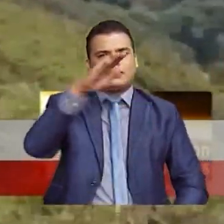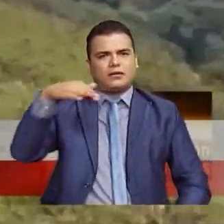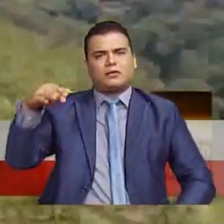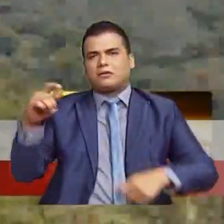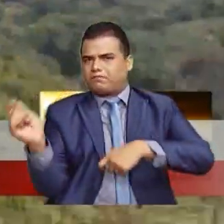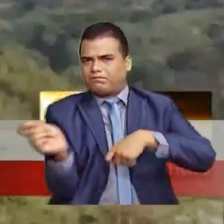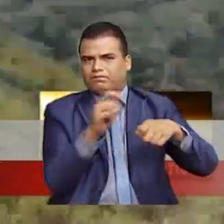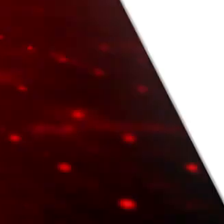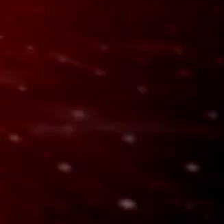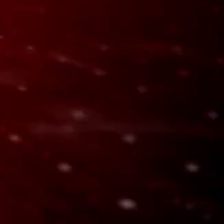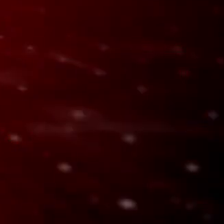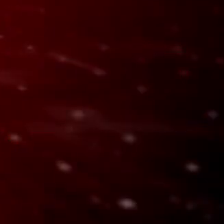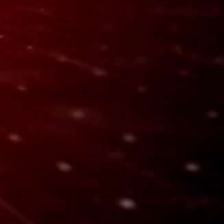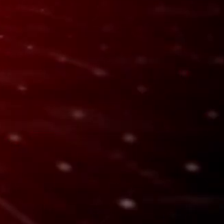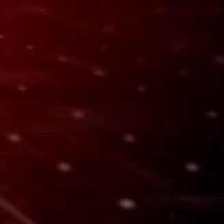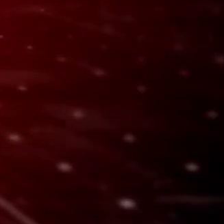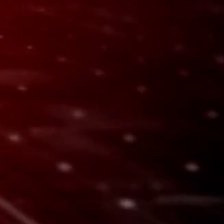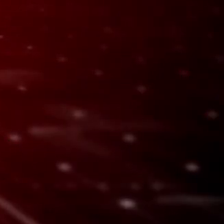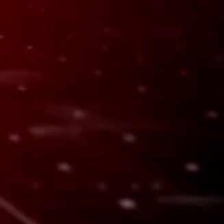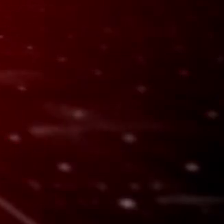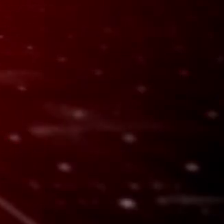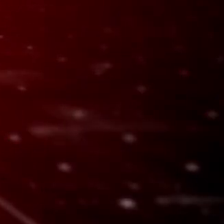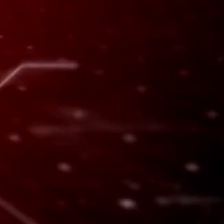medicina legal de cali